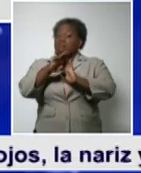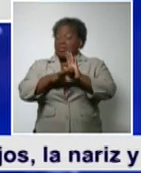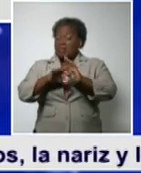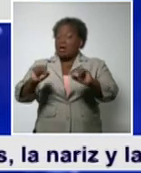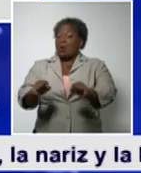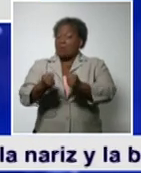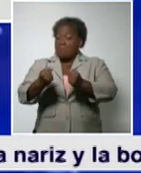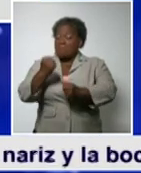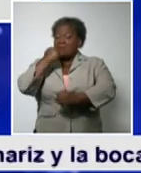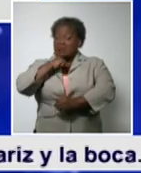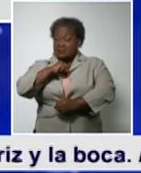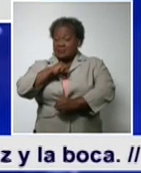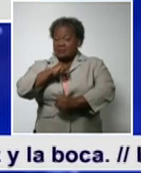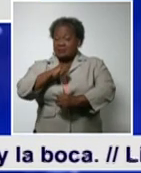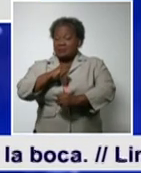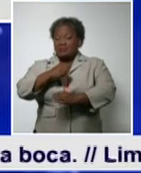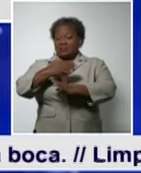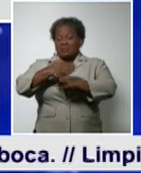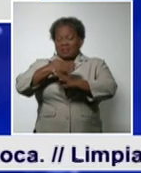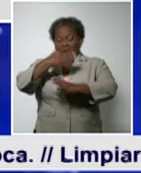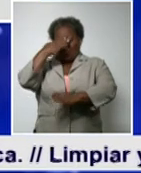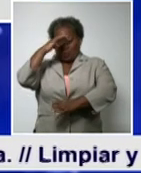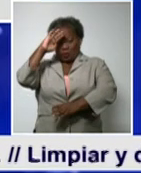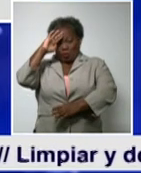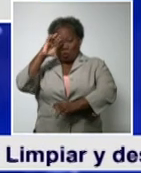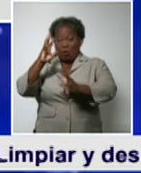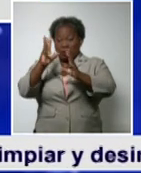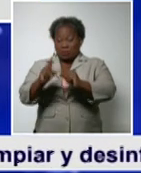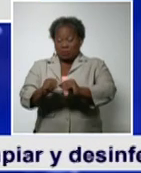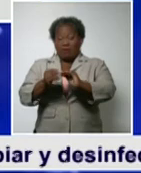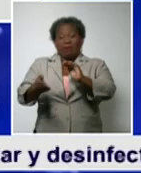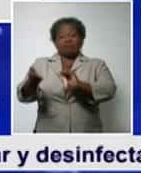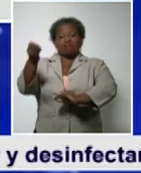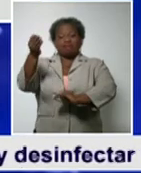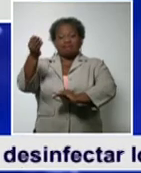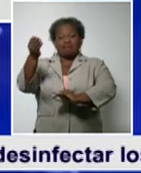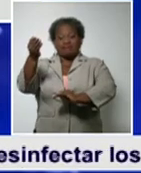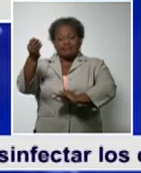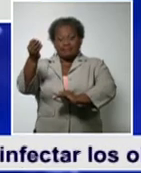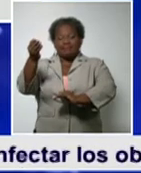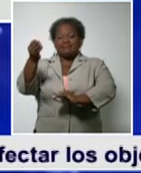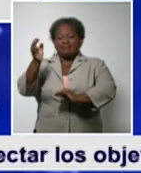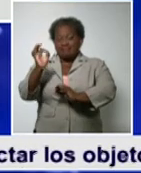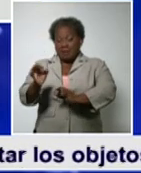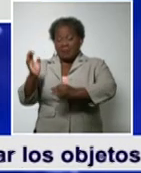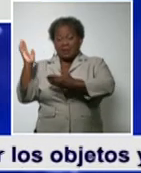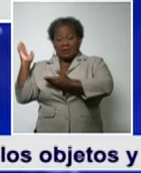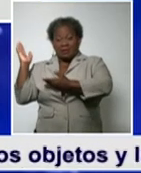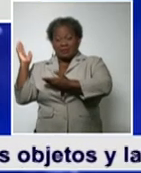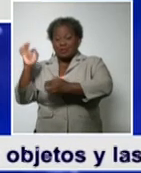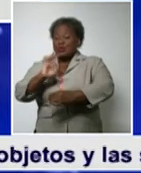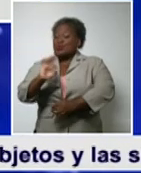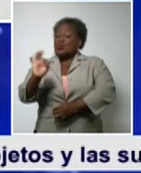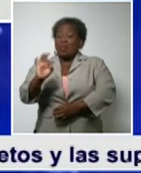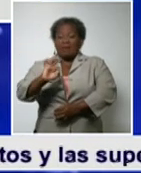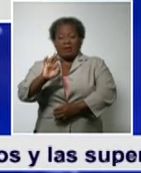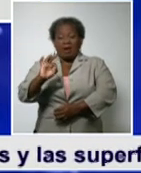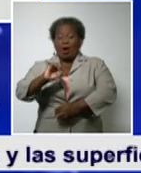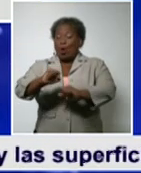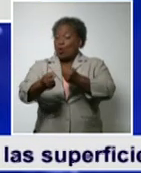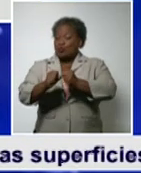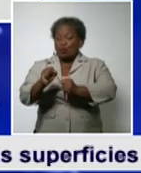medidas. Santiago de Cuba, una cifra muy elevada. Realmente no se logra todavía el control.